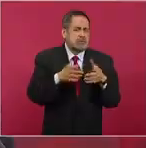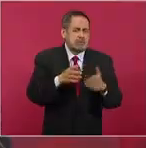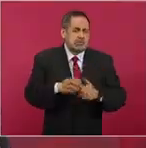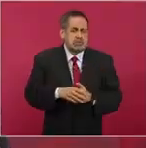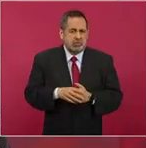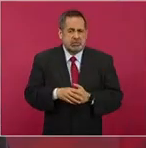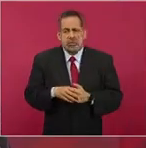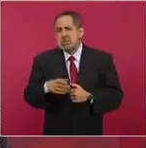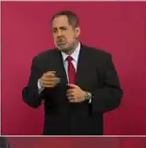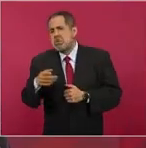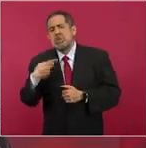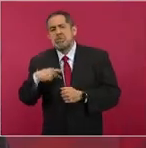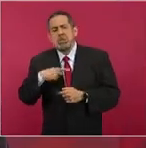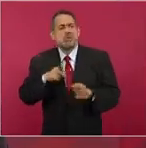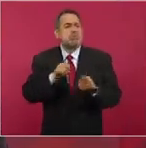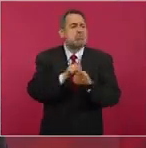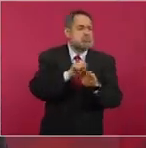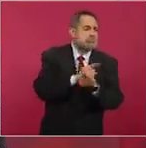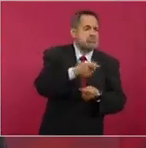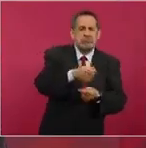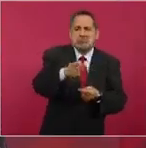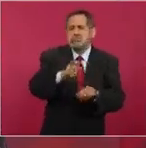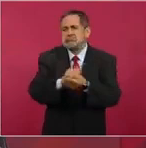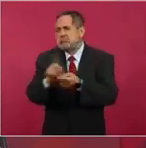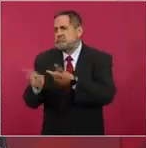pero los saludos a la gente,